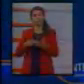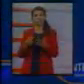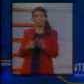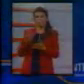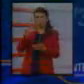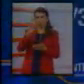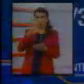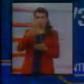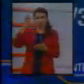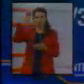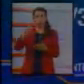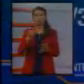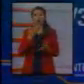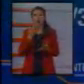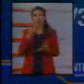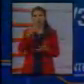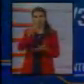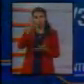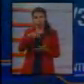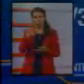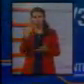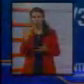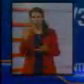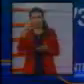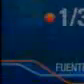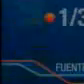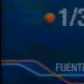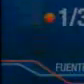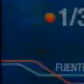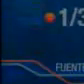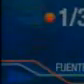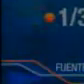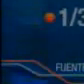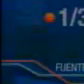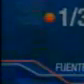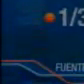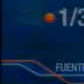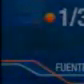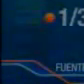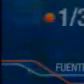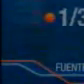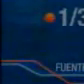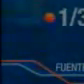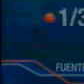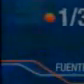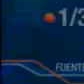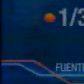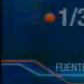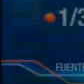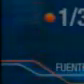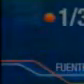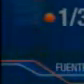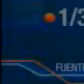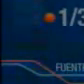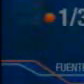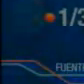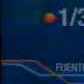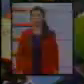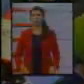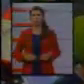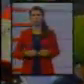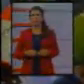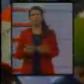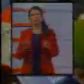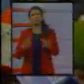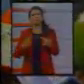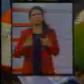se repartiría así: las dos terceras partes para los gobiernos autónomos descentralizados y el restante tercio para el presupuesto general del Estado. Yo